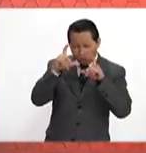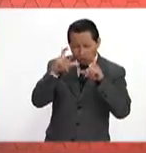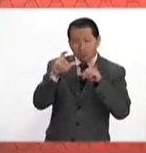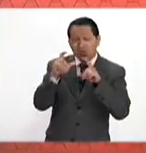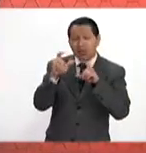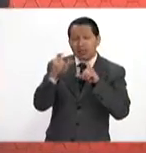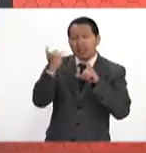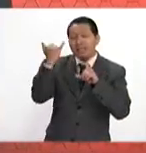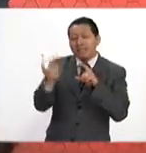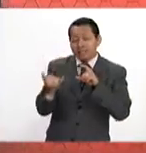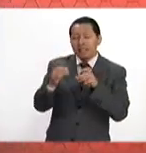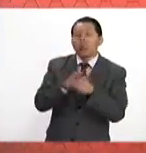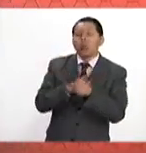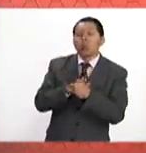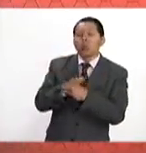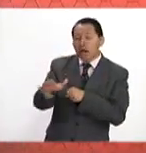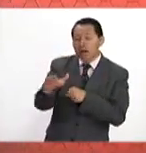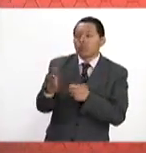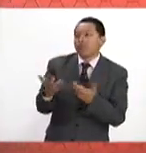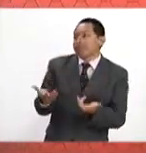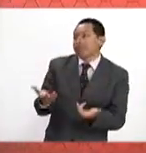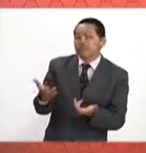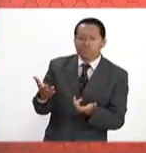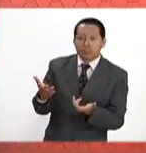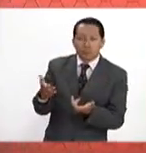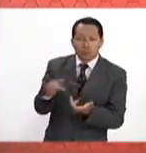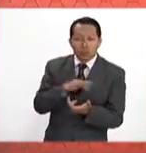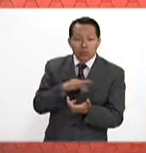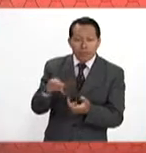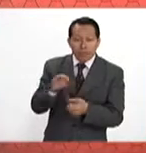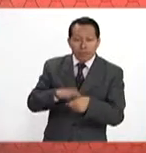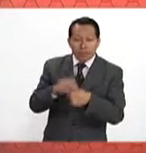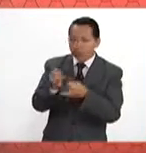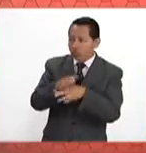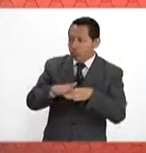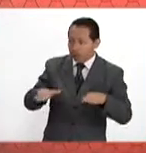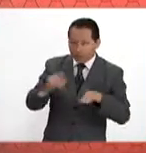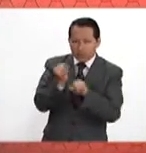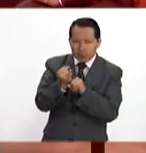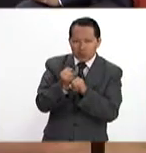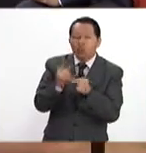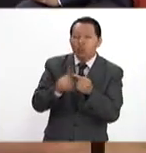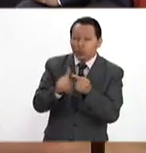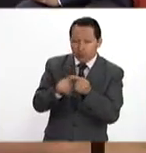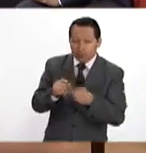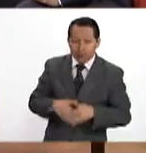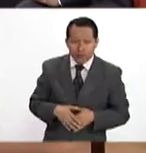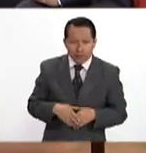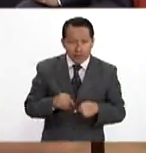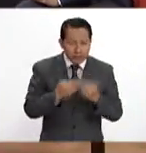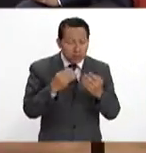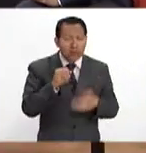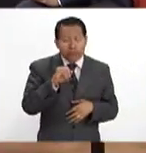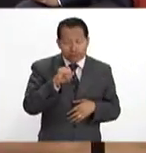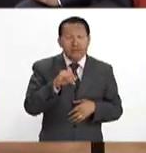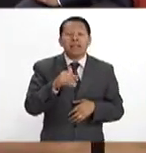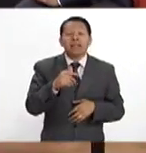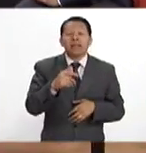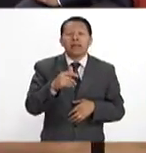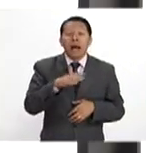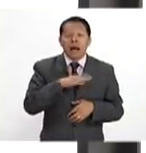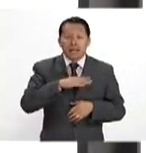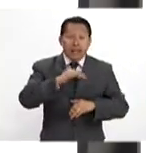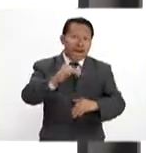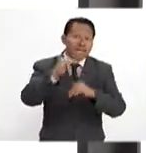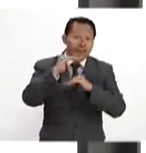¿Y qué página donde puedan encontrar más información al respecto? Claro, muy importante, Omar. El 7 de noviembre es la